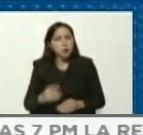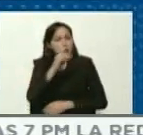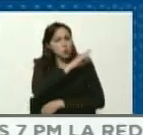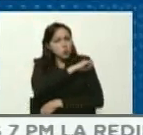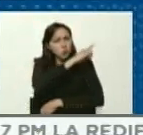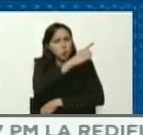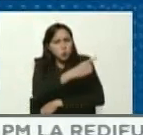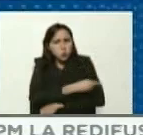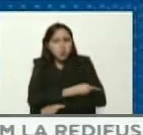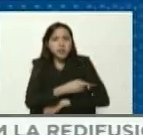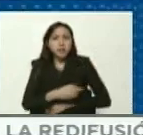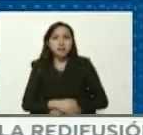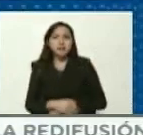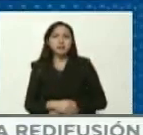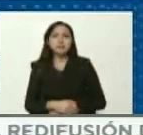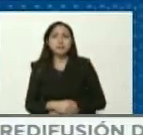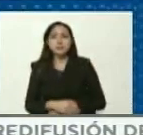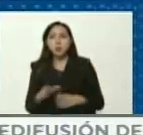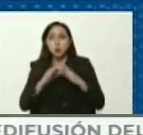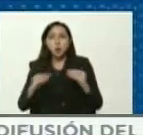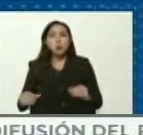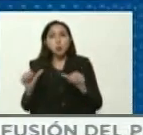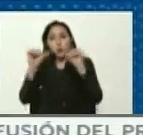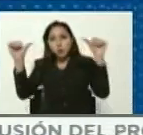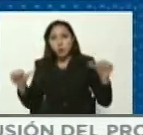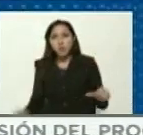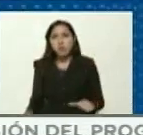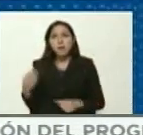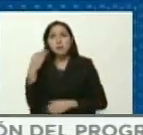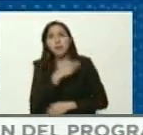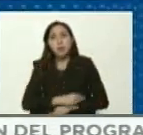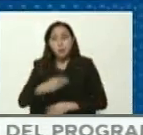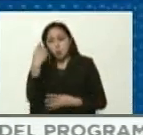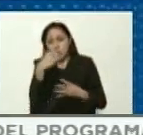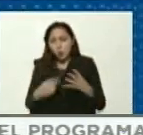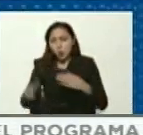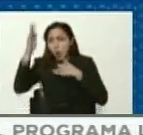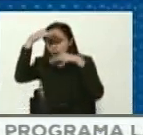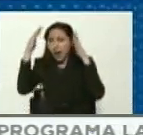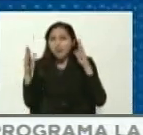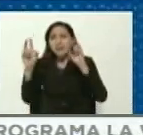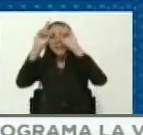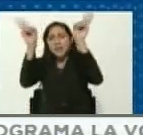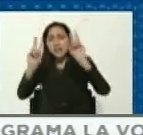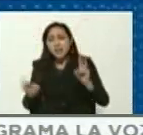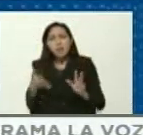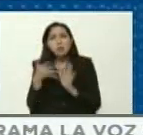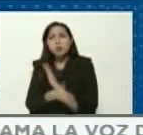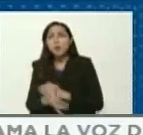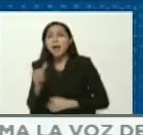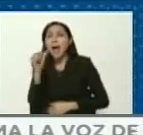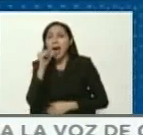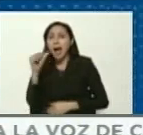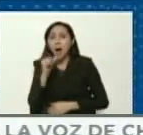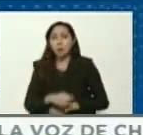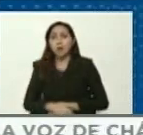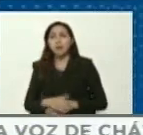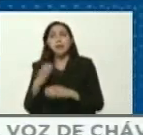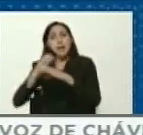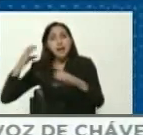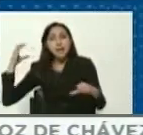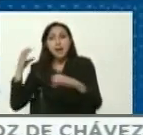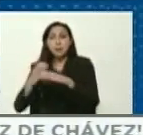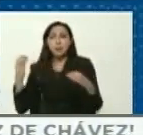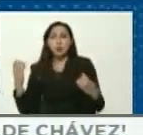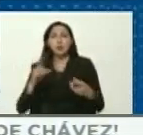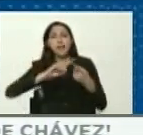fortalecer todo el sistema de misiones y atender los temas del agua, del transporte,